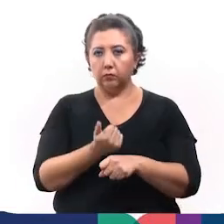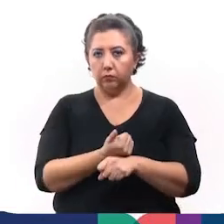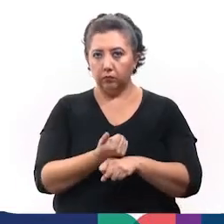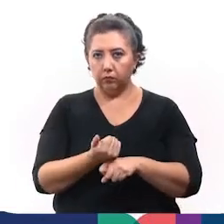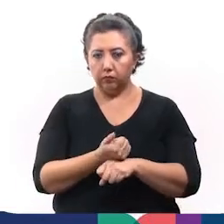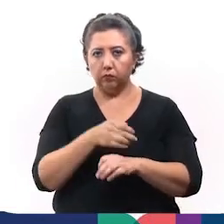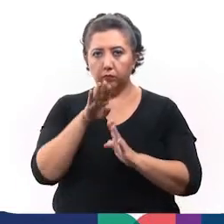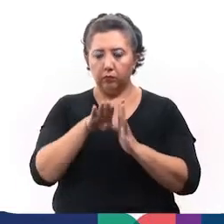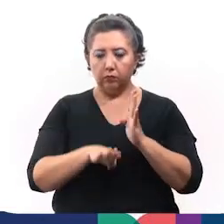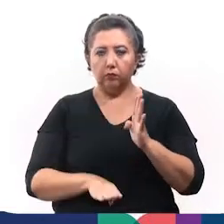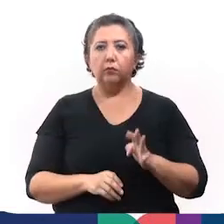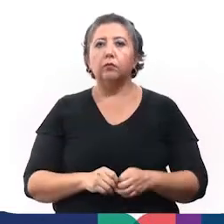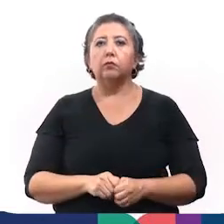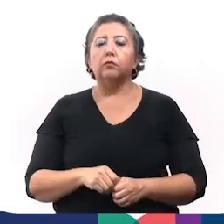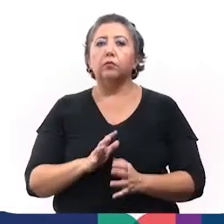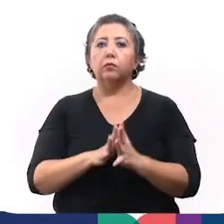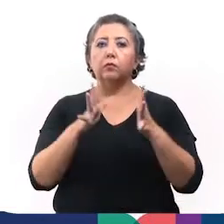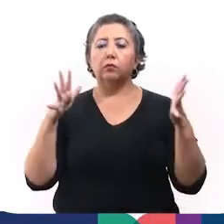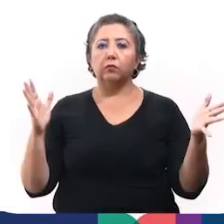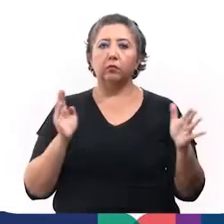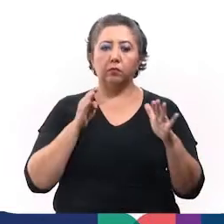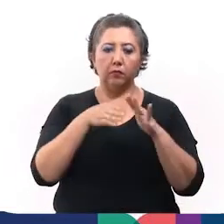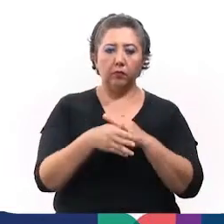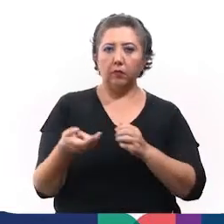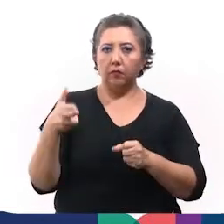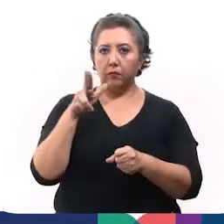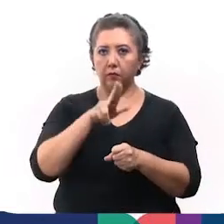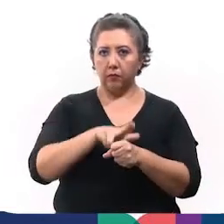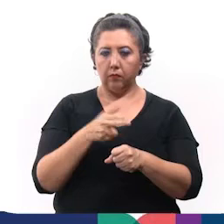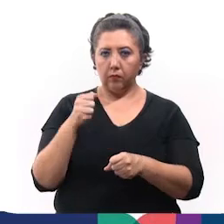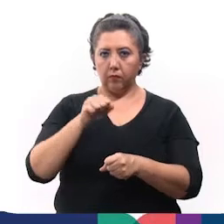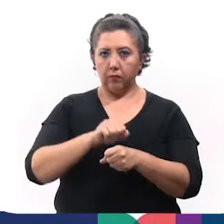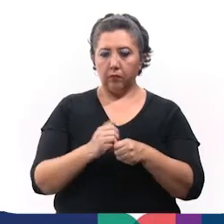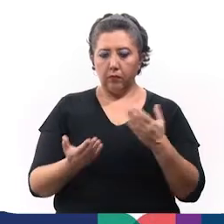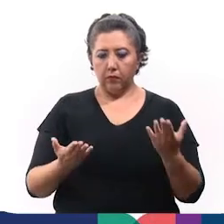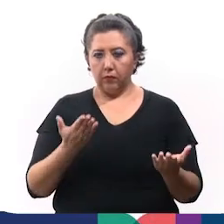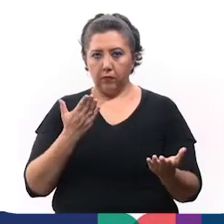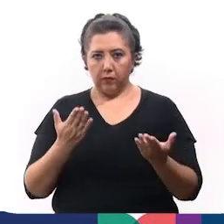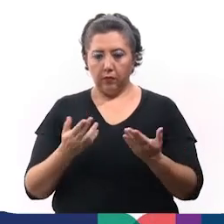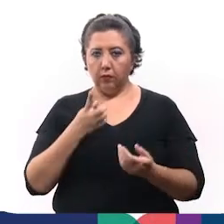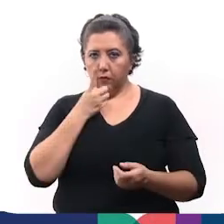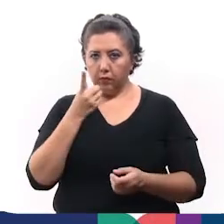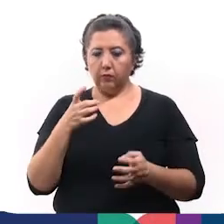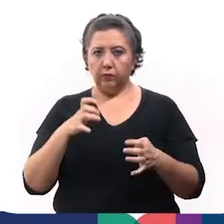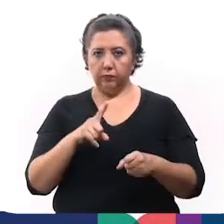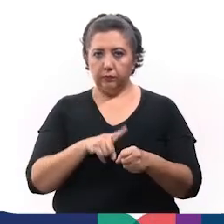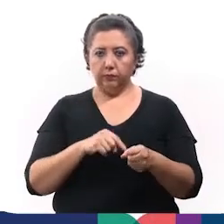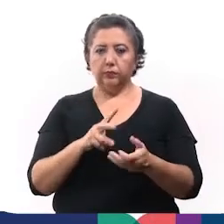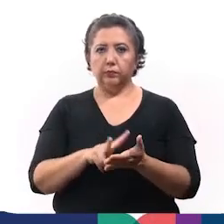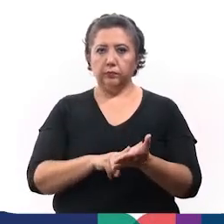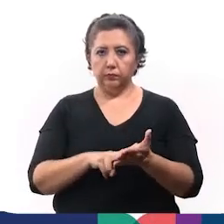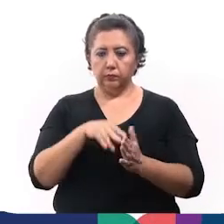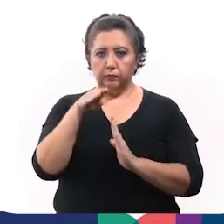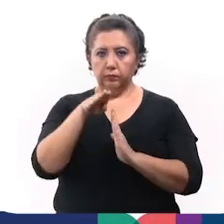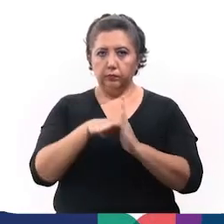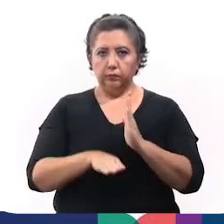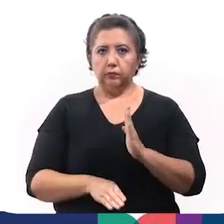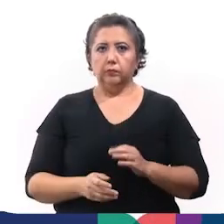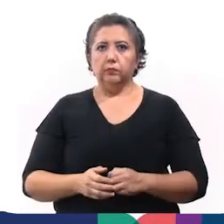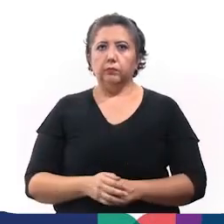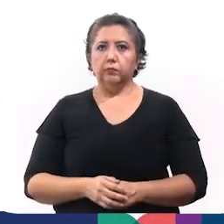en descenso. El incremento en admisiones hospitalarias de la semana con respecto a la anterior está en color verde y en